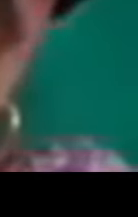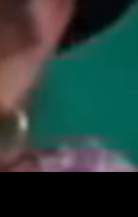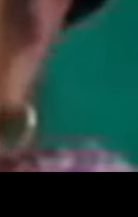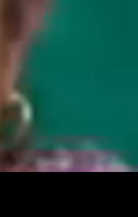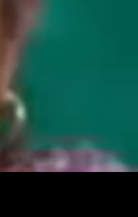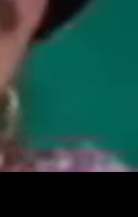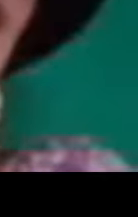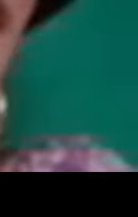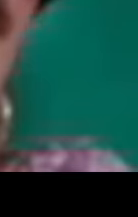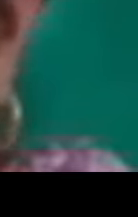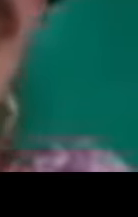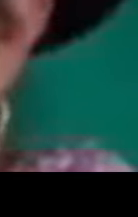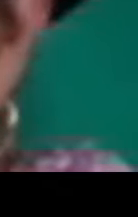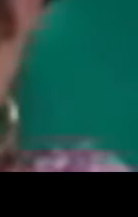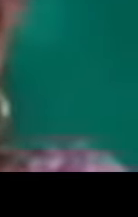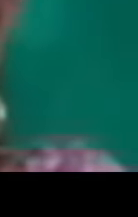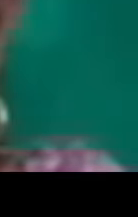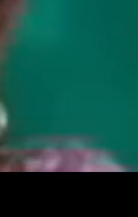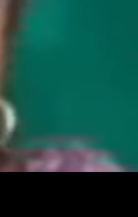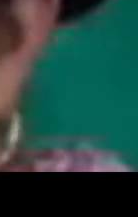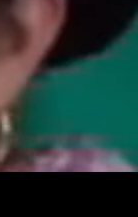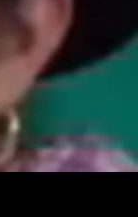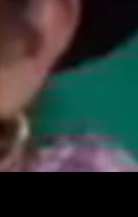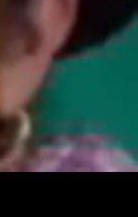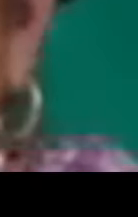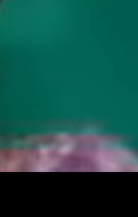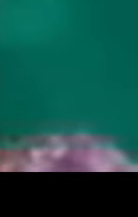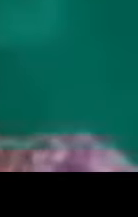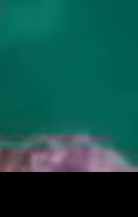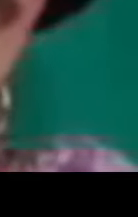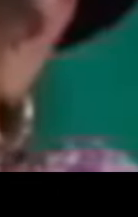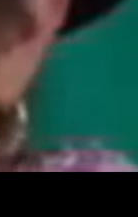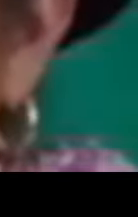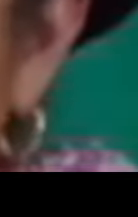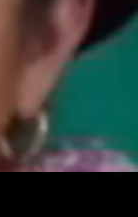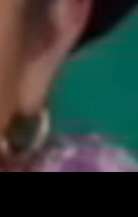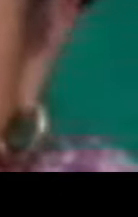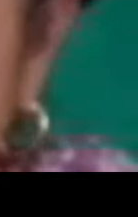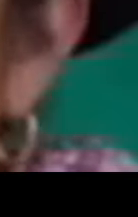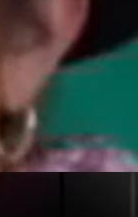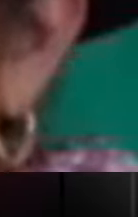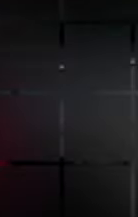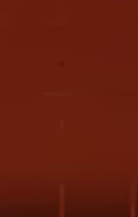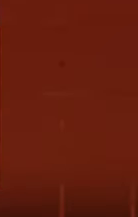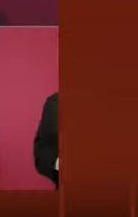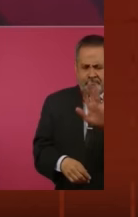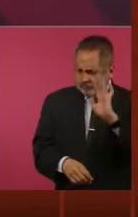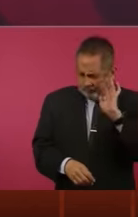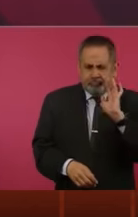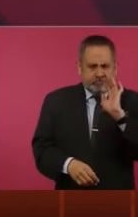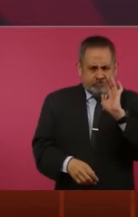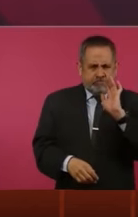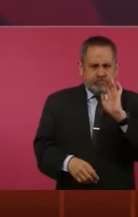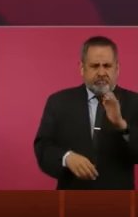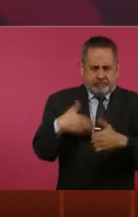unión latinoamericana, en este caso siempre en preservar y en consolidar una región de paz. Como también se refirió